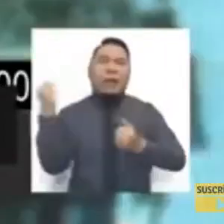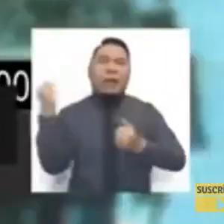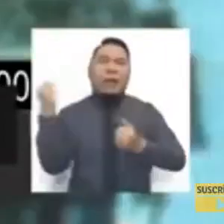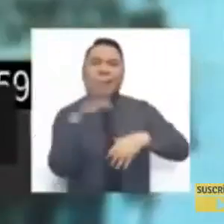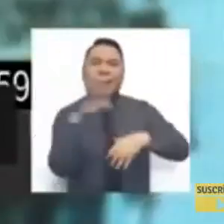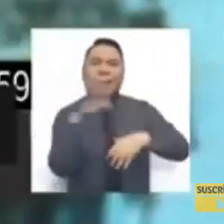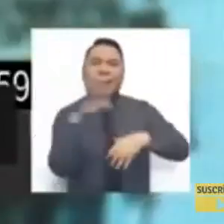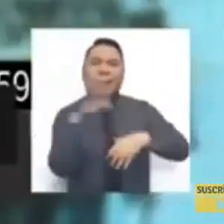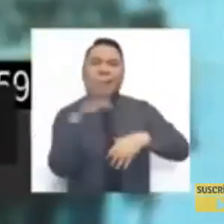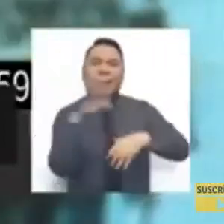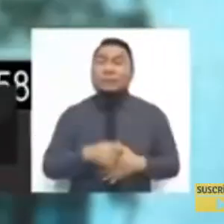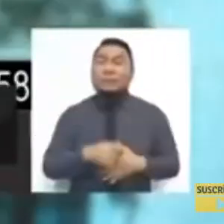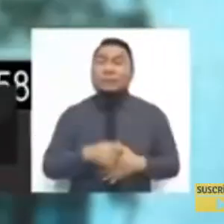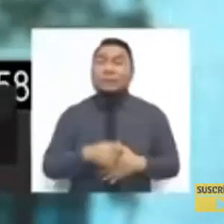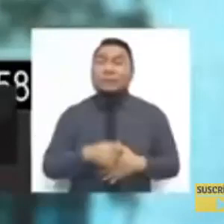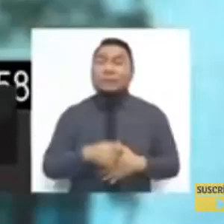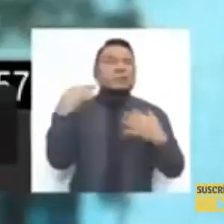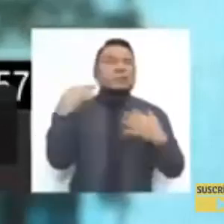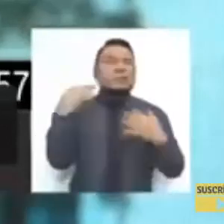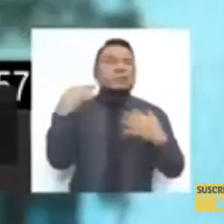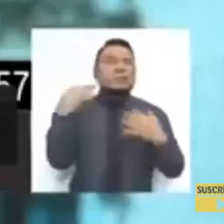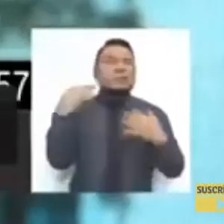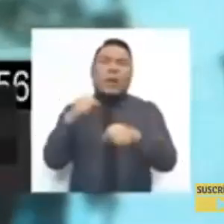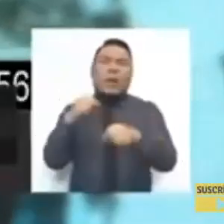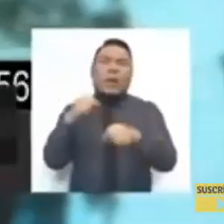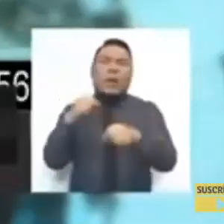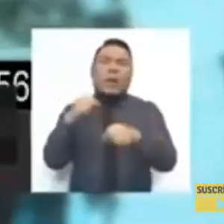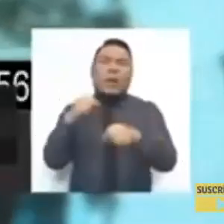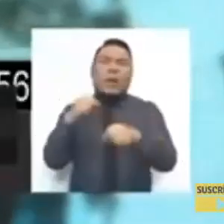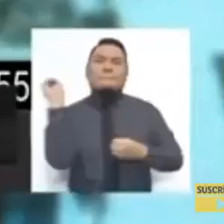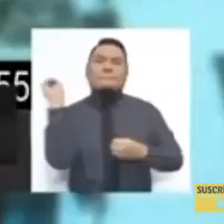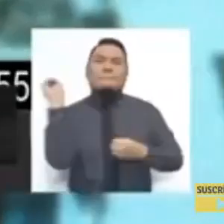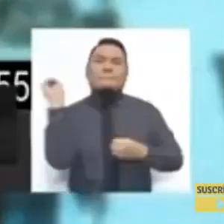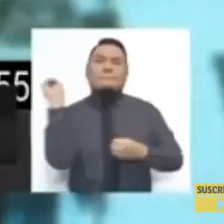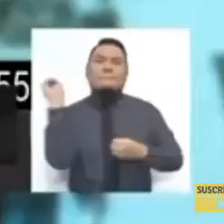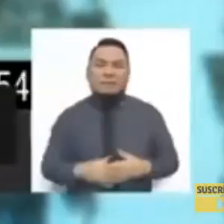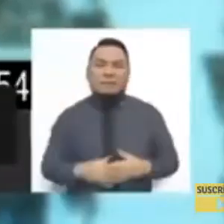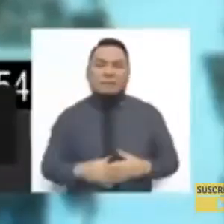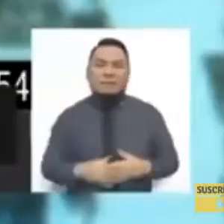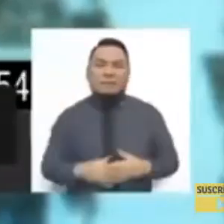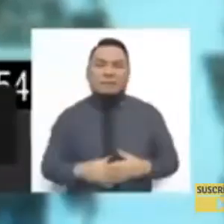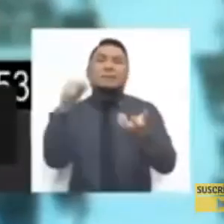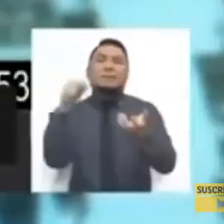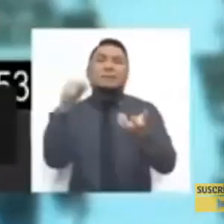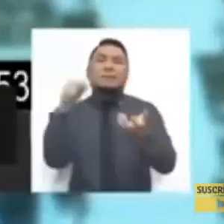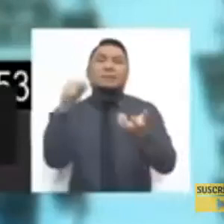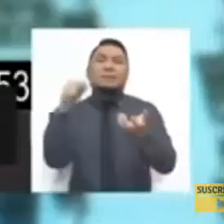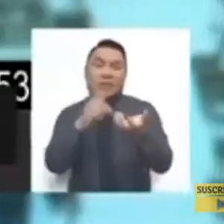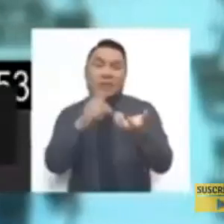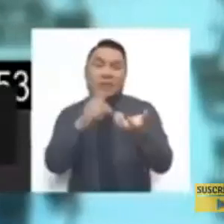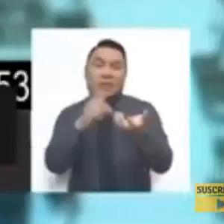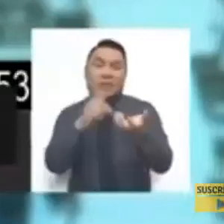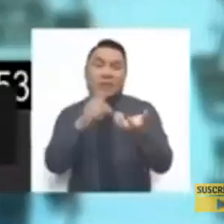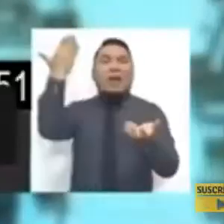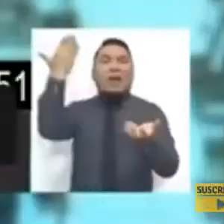Usted está acostumbrado a tirar piedras. Esta es una de las piedras que tiraron a